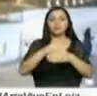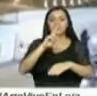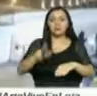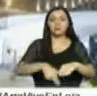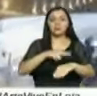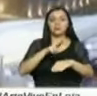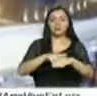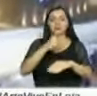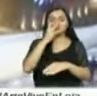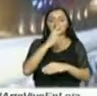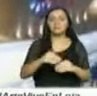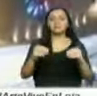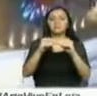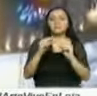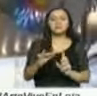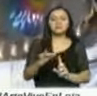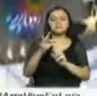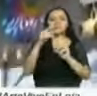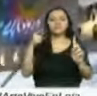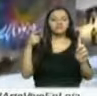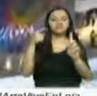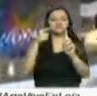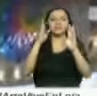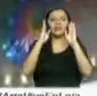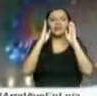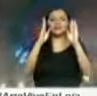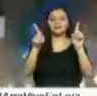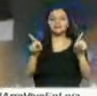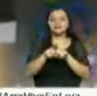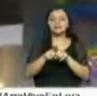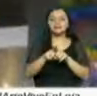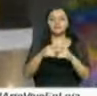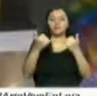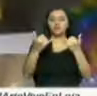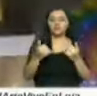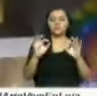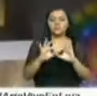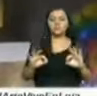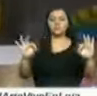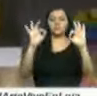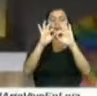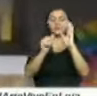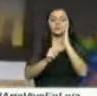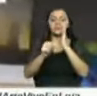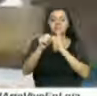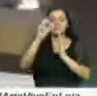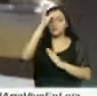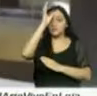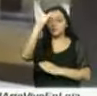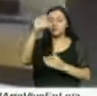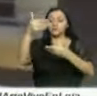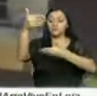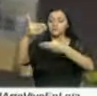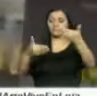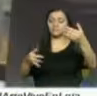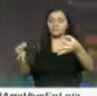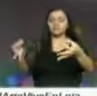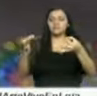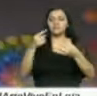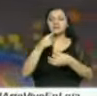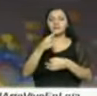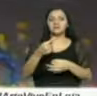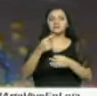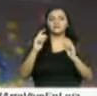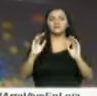nacional ha puesto especial atención. Este boletín, que es del Ministerio de Cultura, señala que el